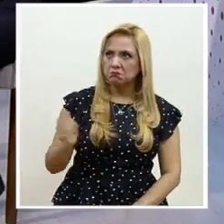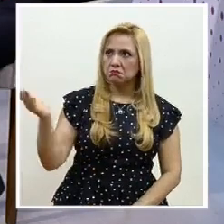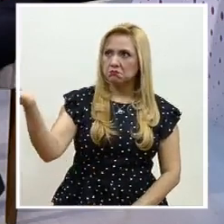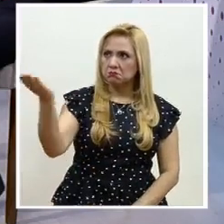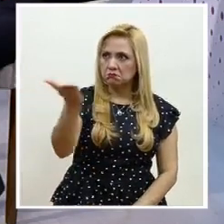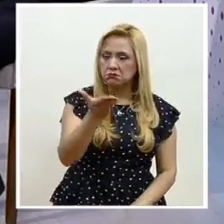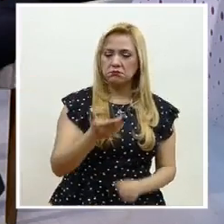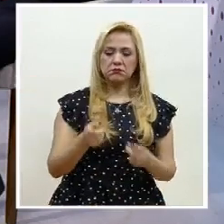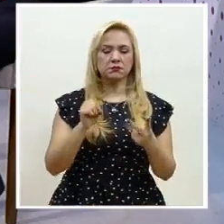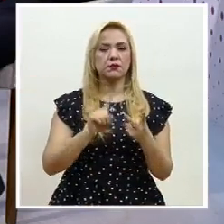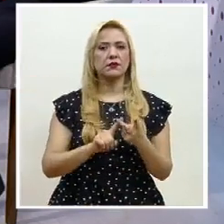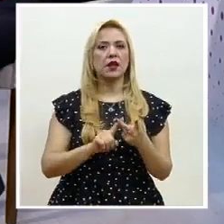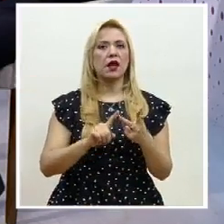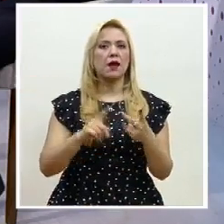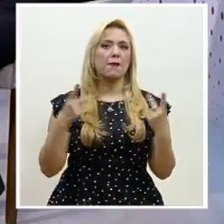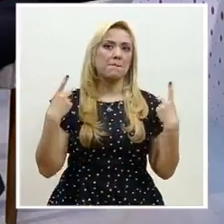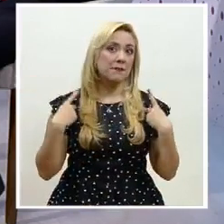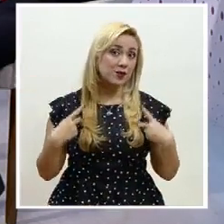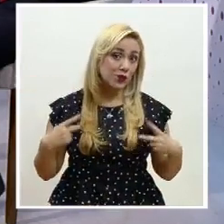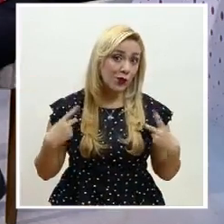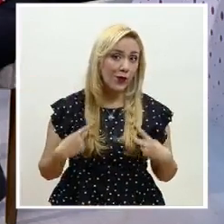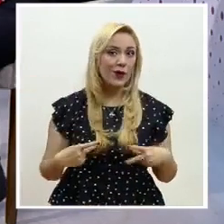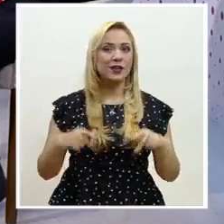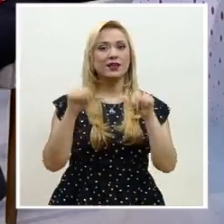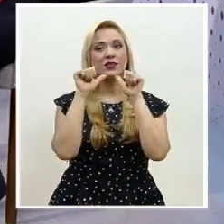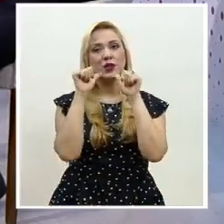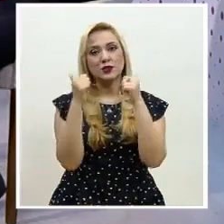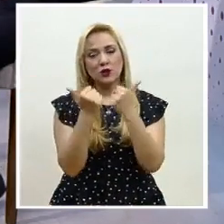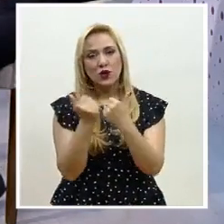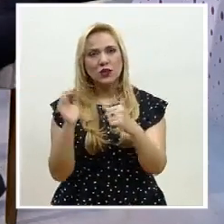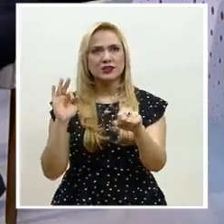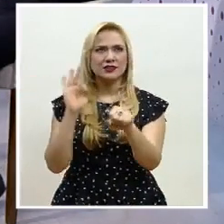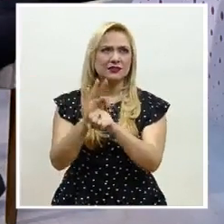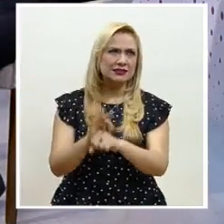las personas, las asociaciones civiles que defendían estas causas.